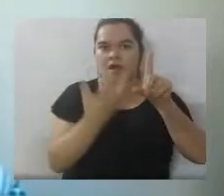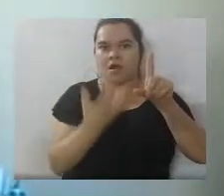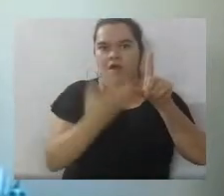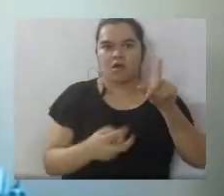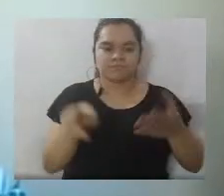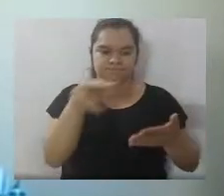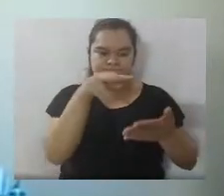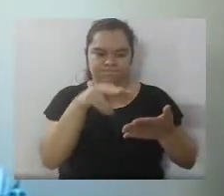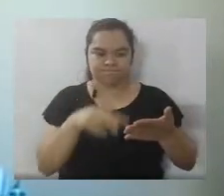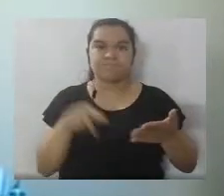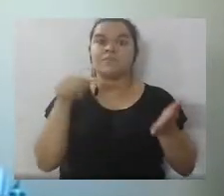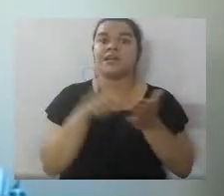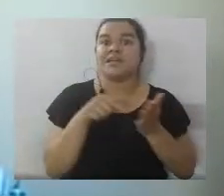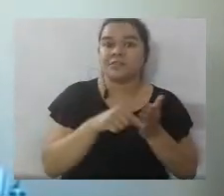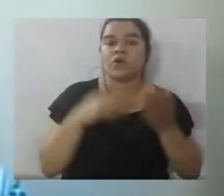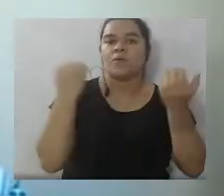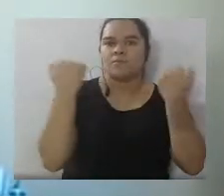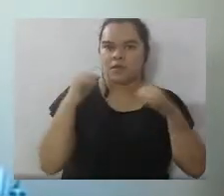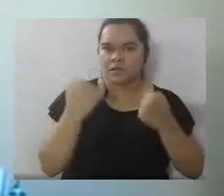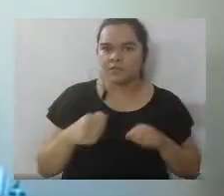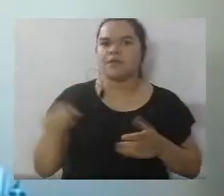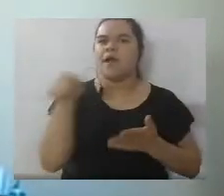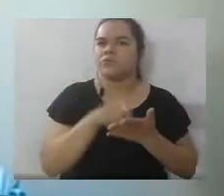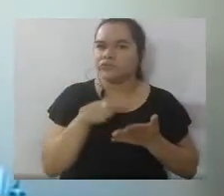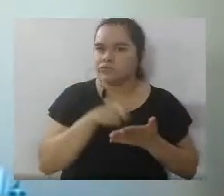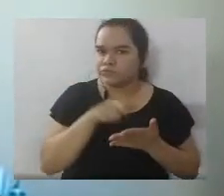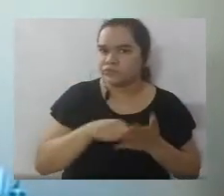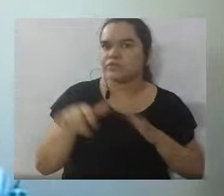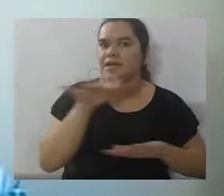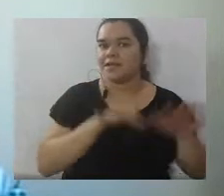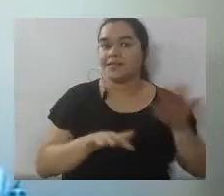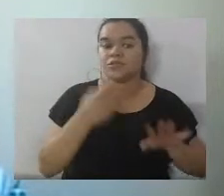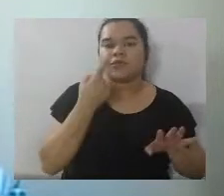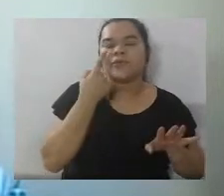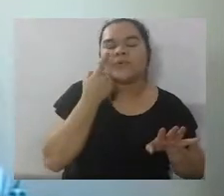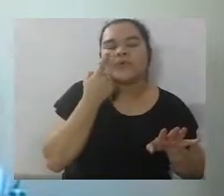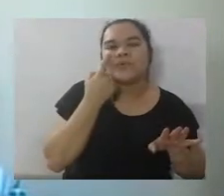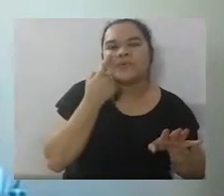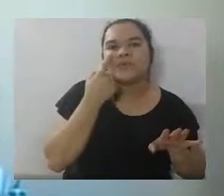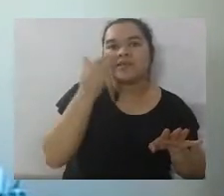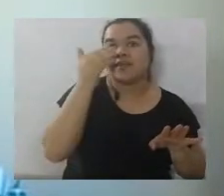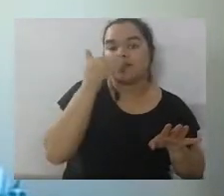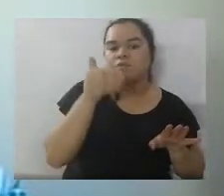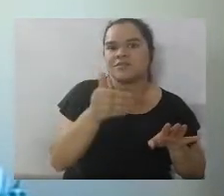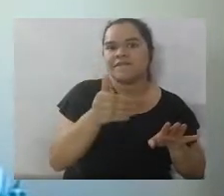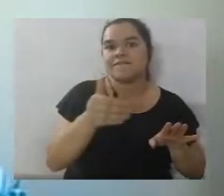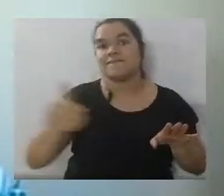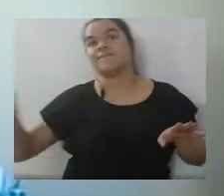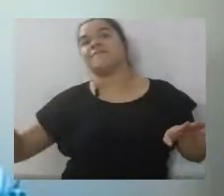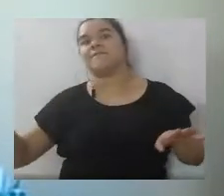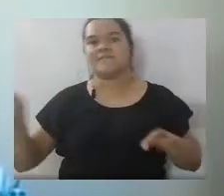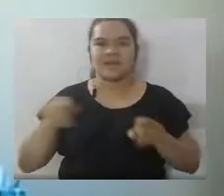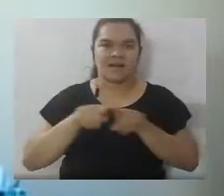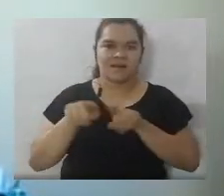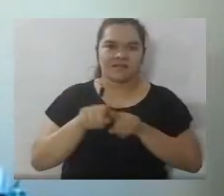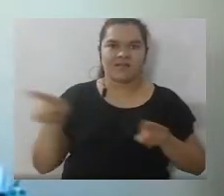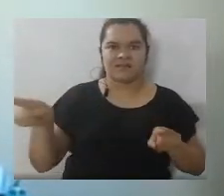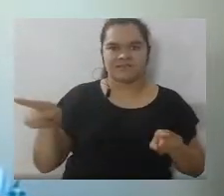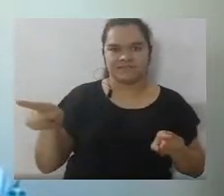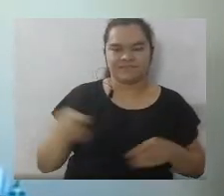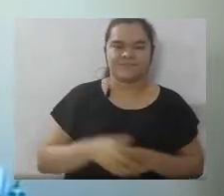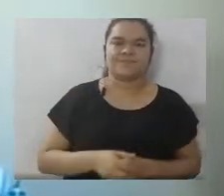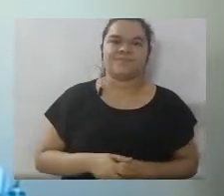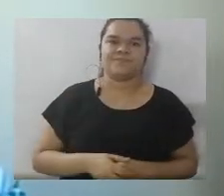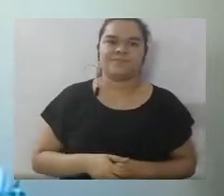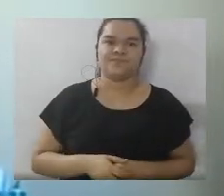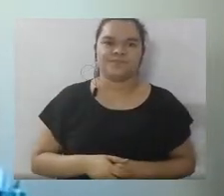hacer ejercitaciones y poder conocer de antemano las actividades que van a ir realizando durante la primera etapa del año, antes